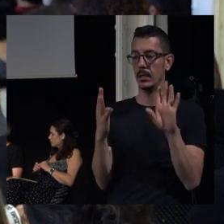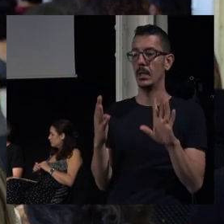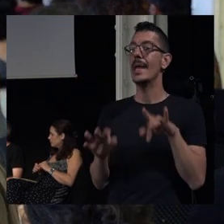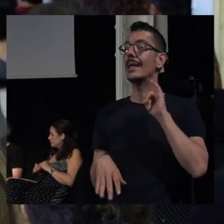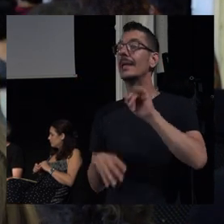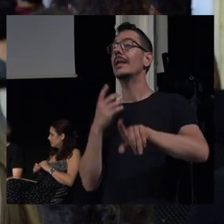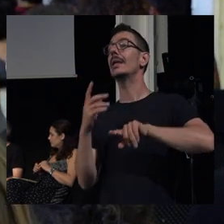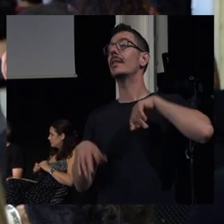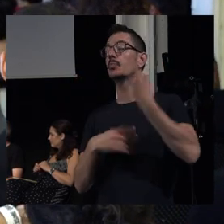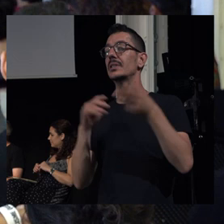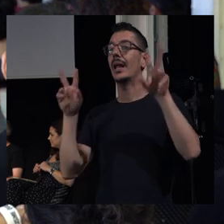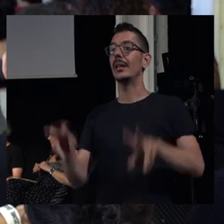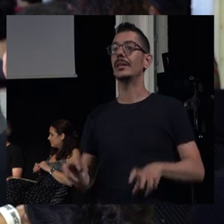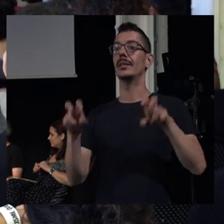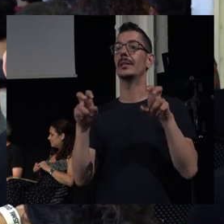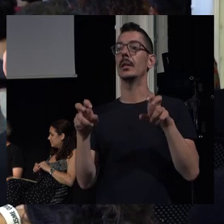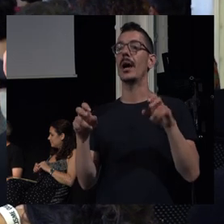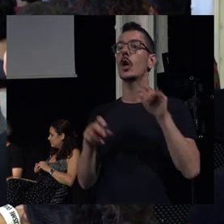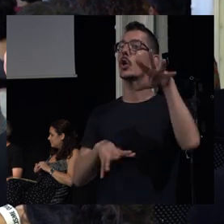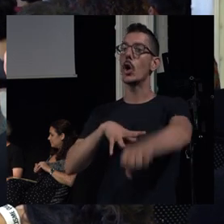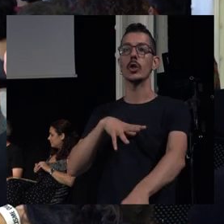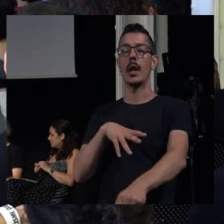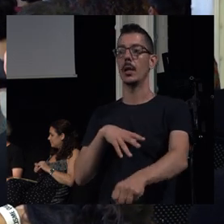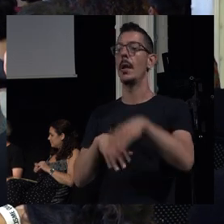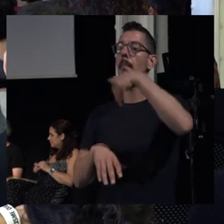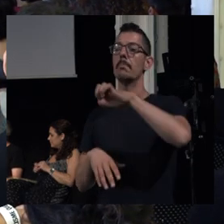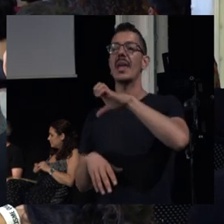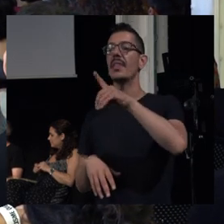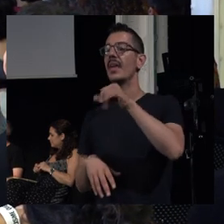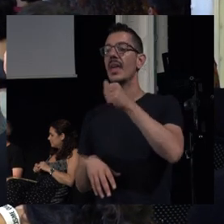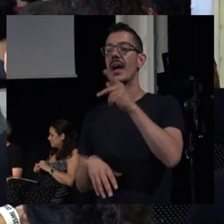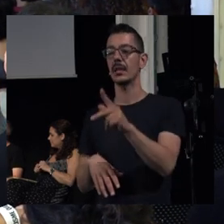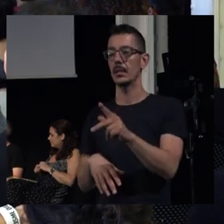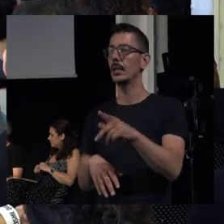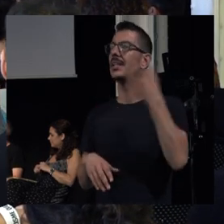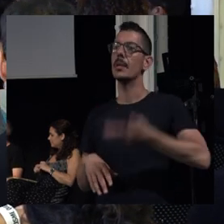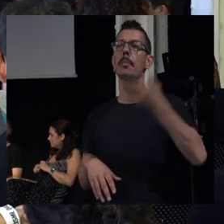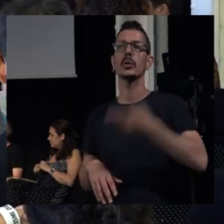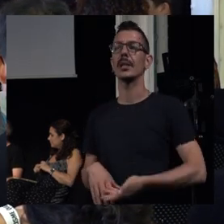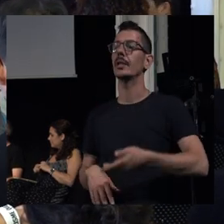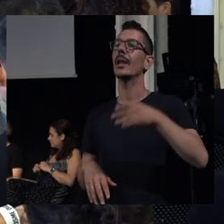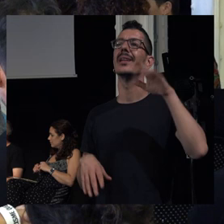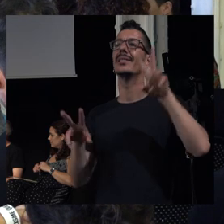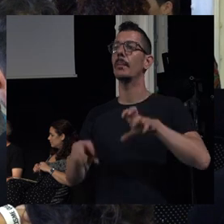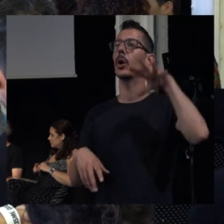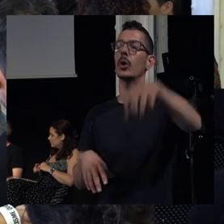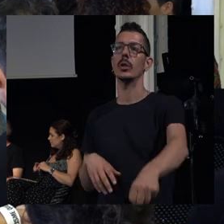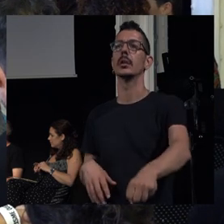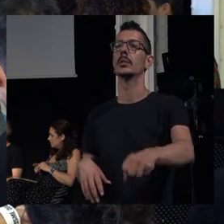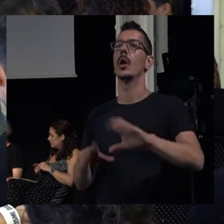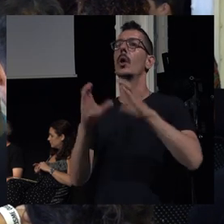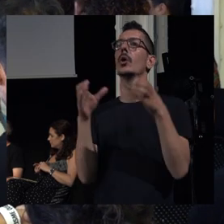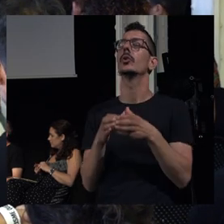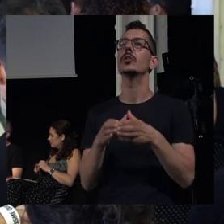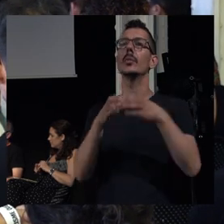tema de colonial. Para MEDEAC siempre ha sido súper importante, desde el principio comenzamos con el transfeminismo, hemos trabajado con colectivos